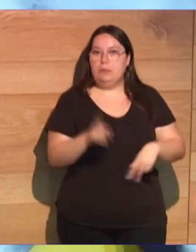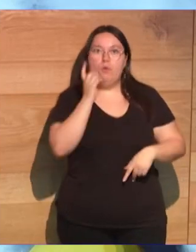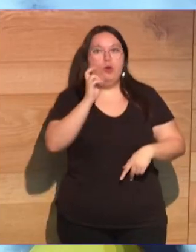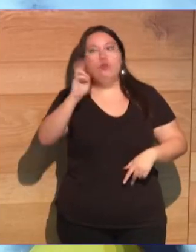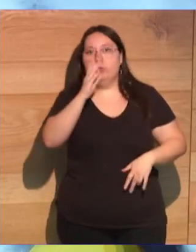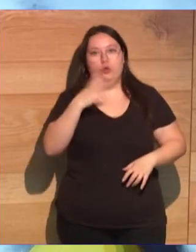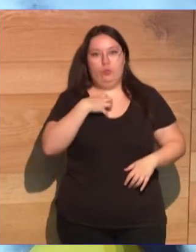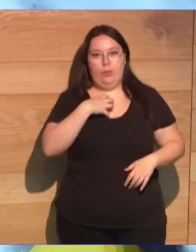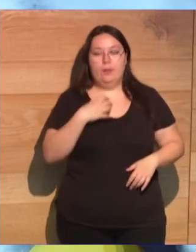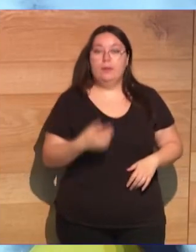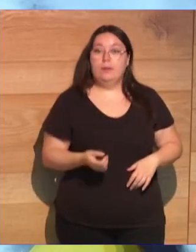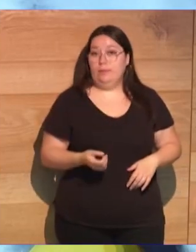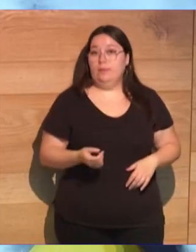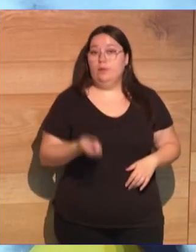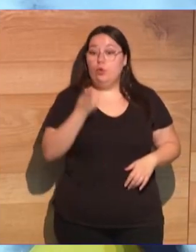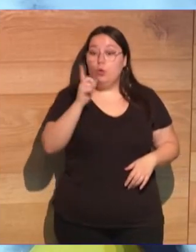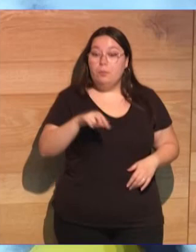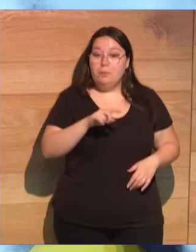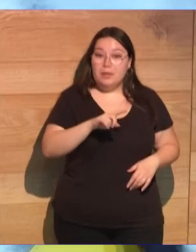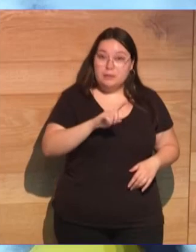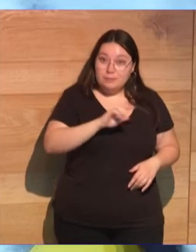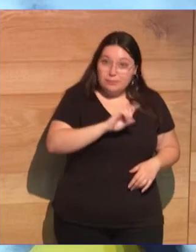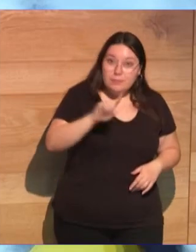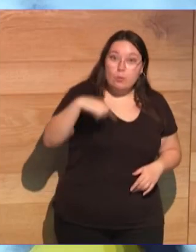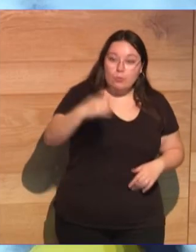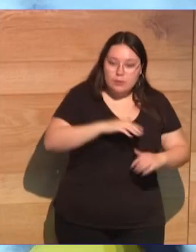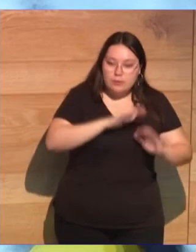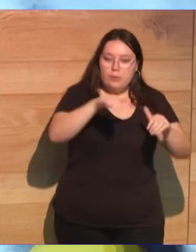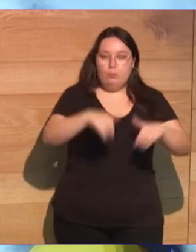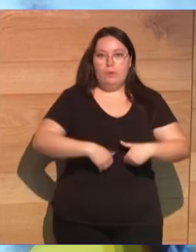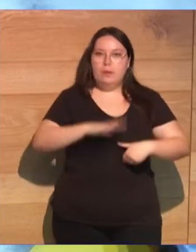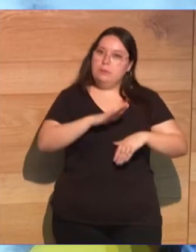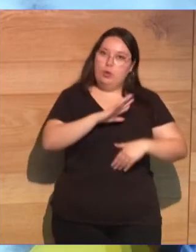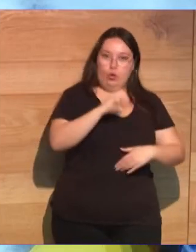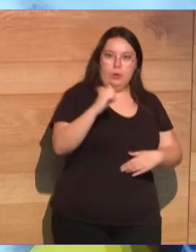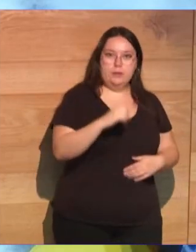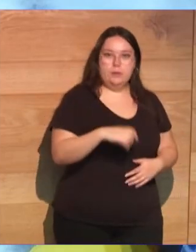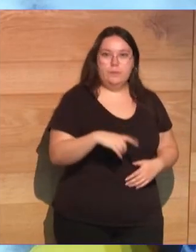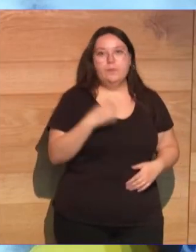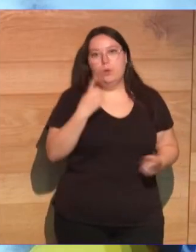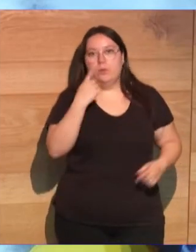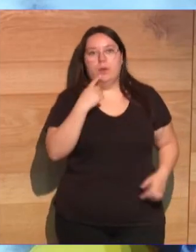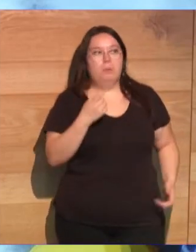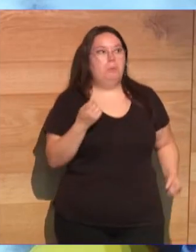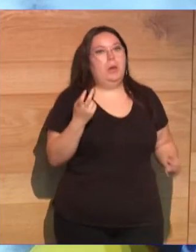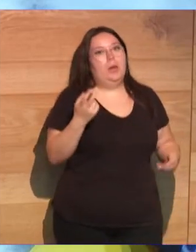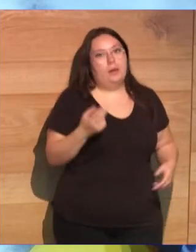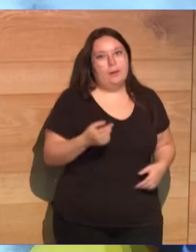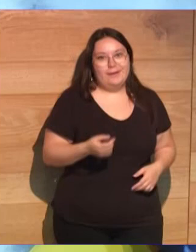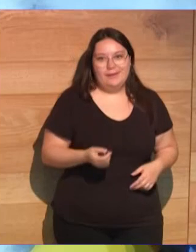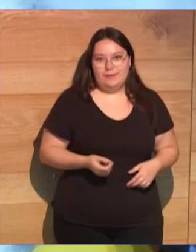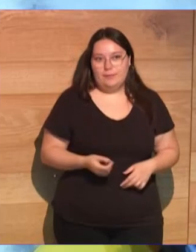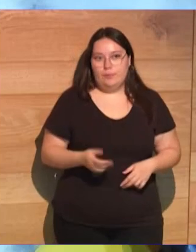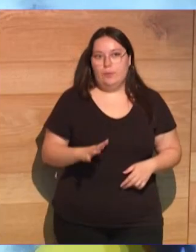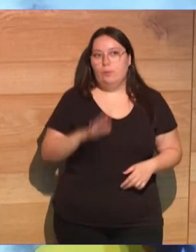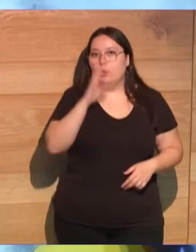en casa y dentro de un mes lo vienen a recoger. Estoy seguro que todo el mundo pensaría, sí, hombre, qué necesidad, y